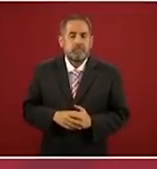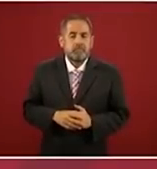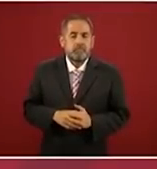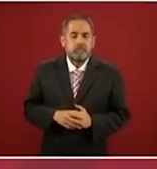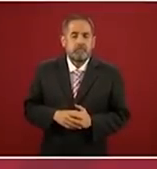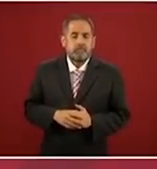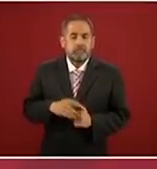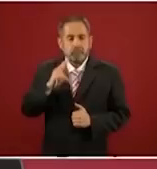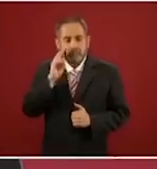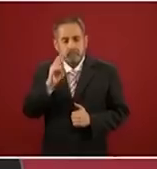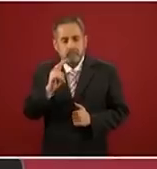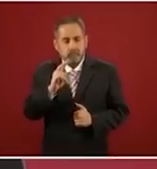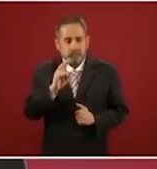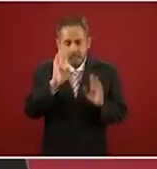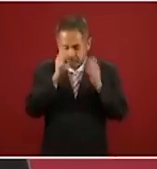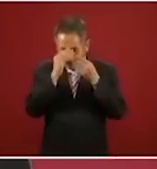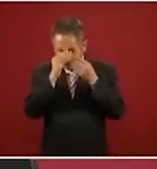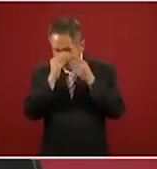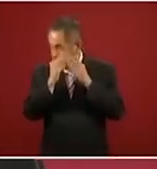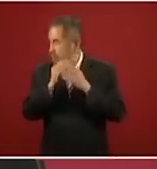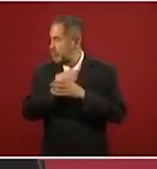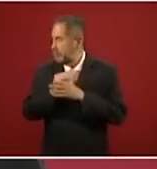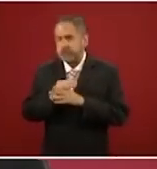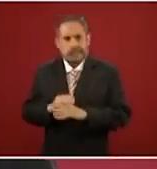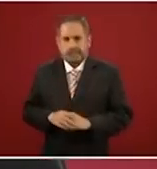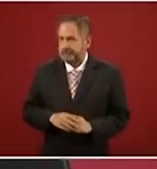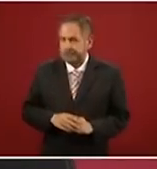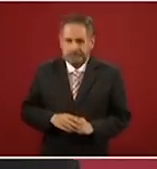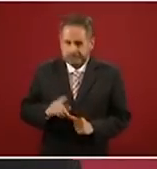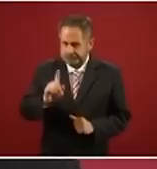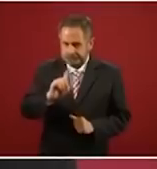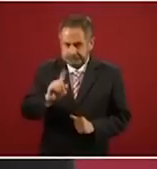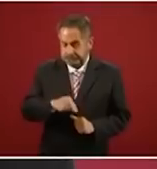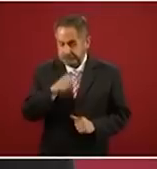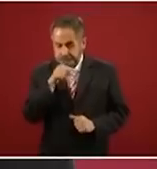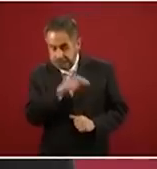ver las cosas pero es gravísimo